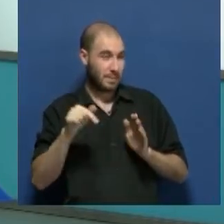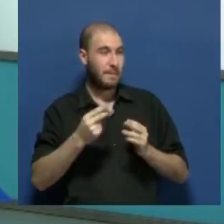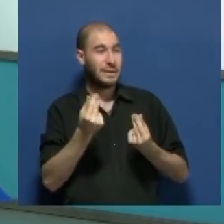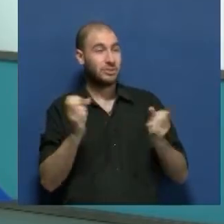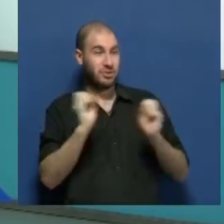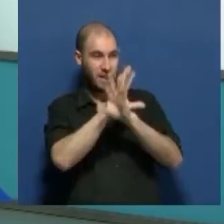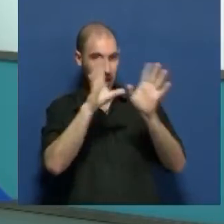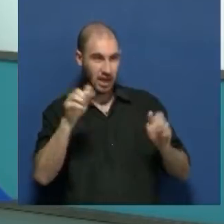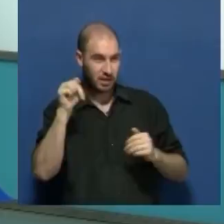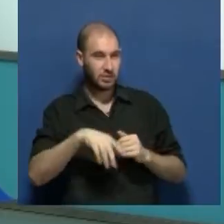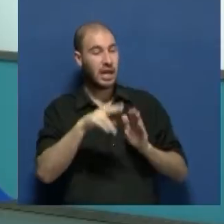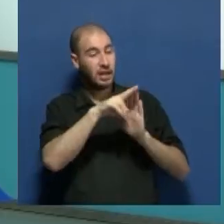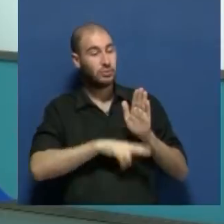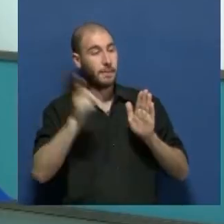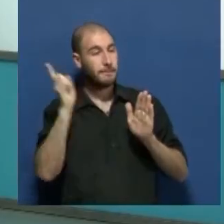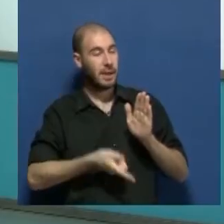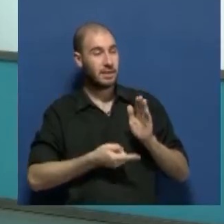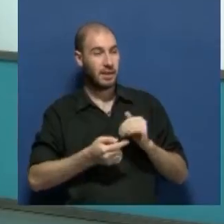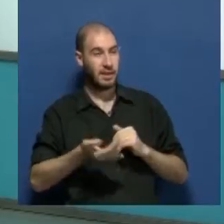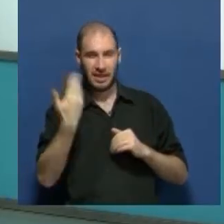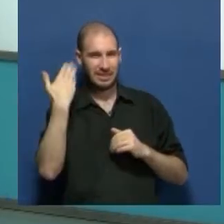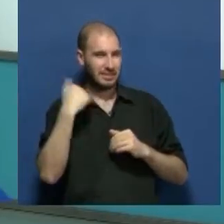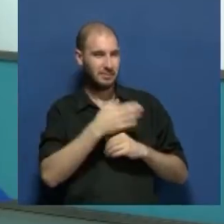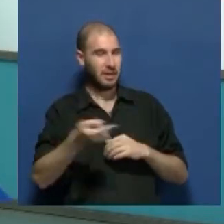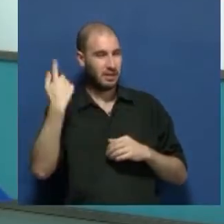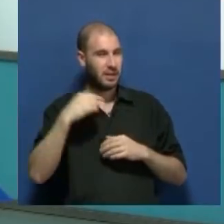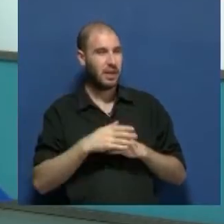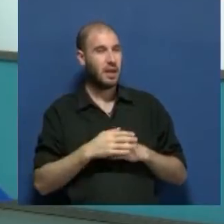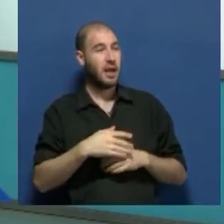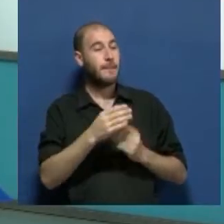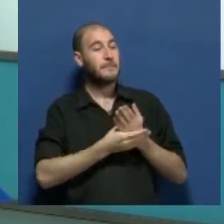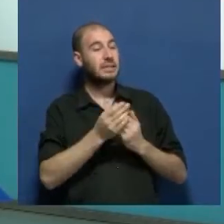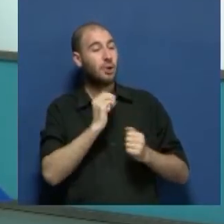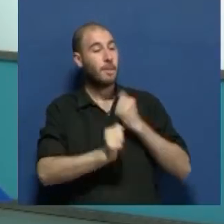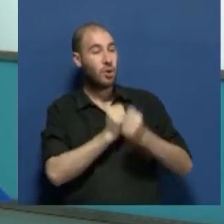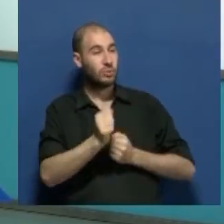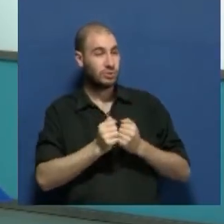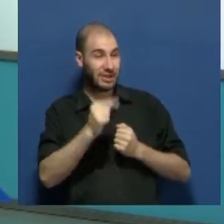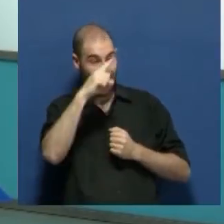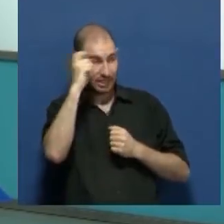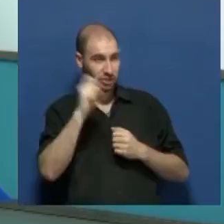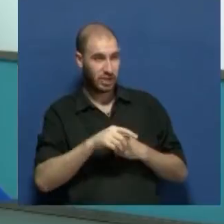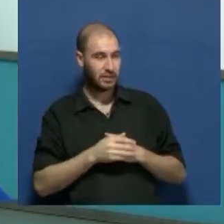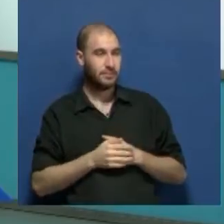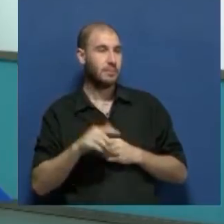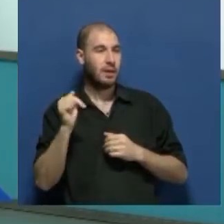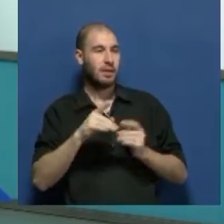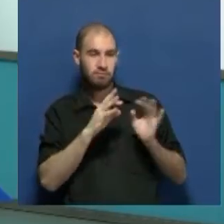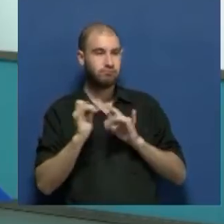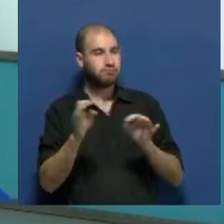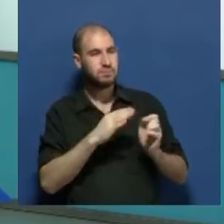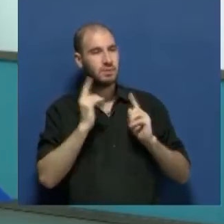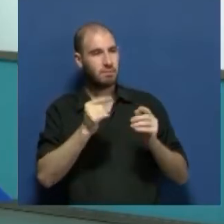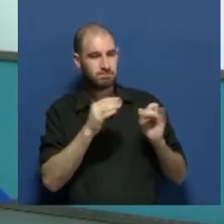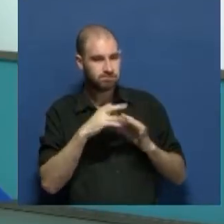precios transparentes. Esta resolución que se conoció hace algunas semanas por parte del Ministerio de Producción de la Nación, que ha traído mucho debate y